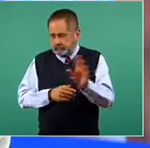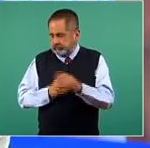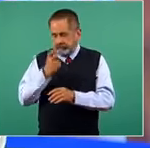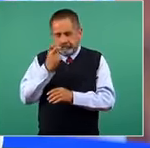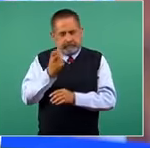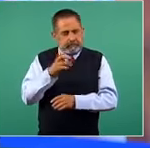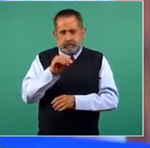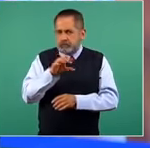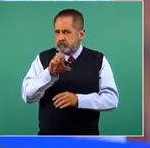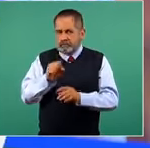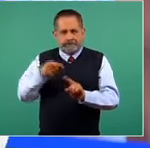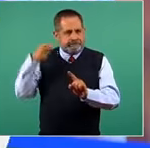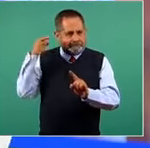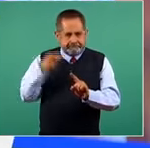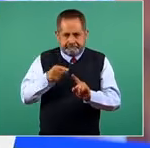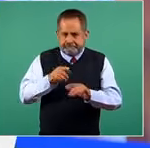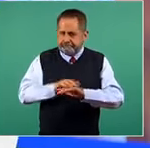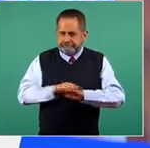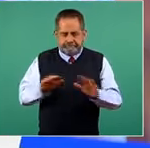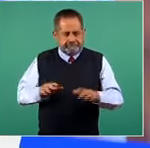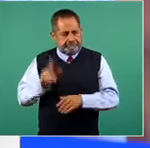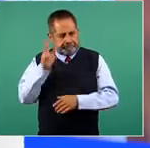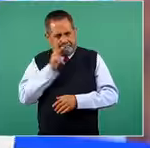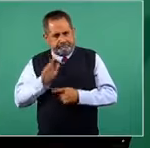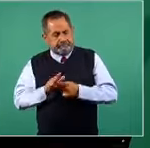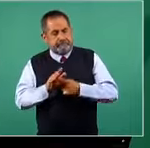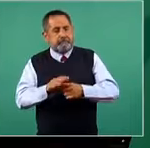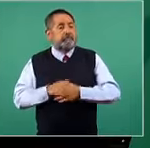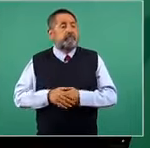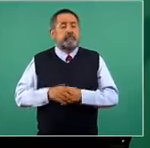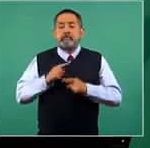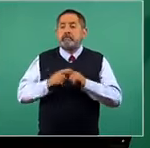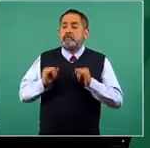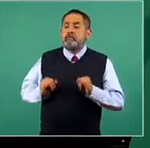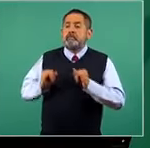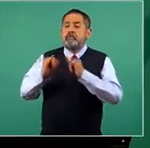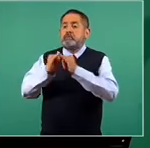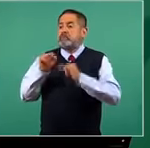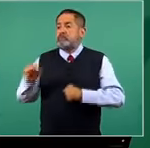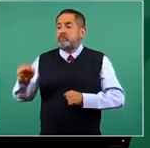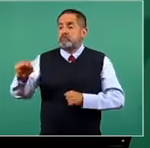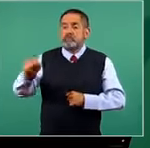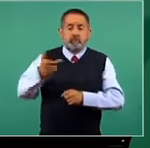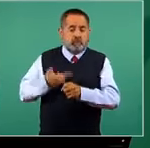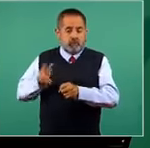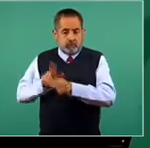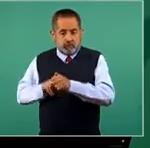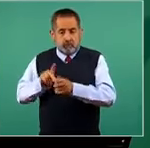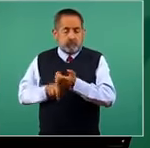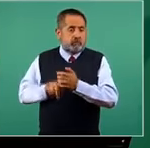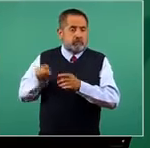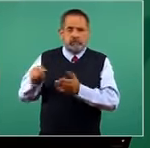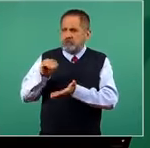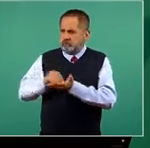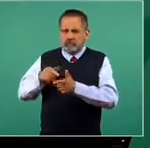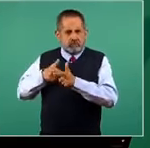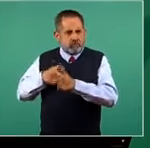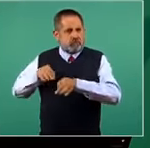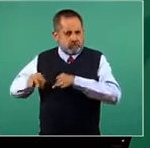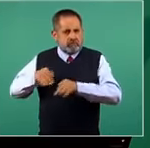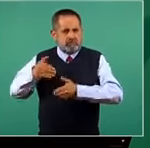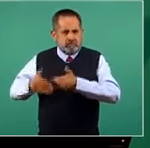lo hemos dicho y es perfectamente demostrable. Las instituciones de salud no han dejado de funcionar. Prueba